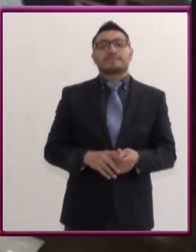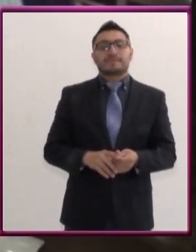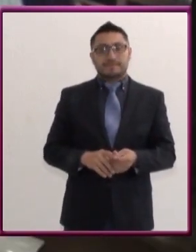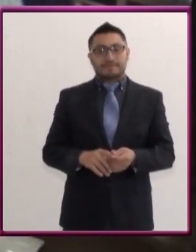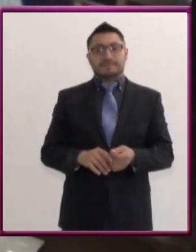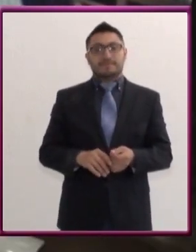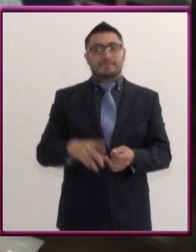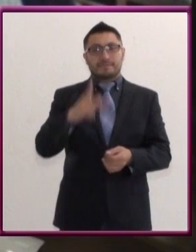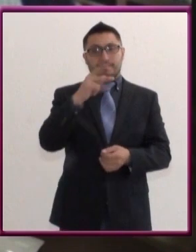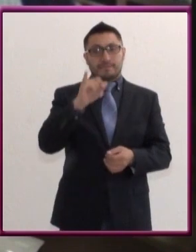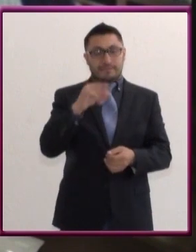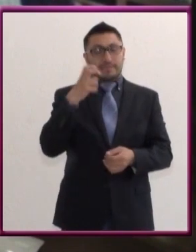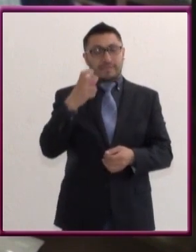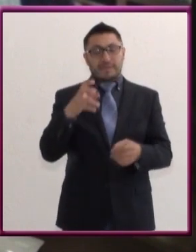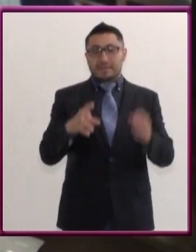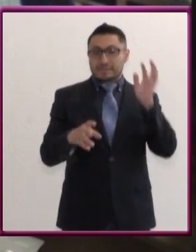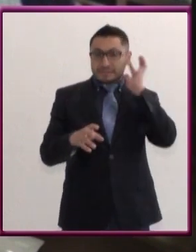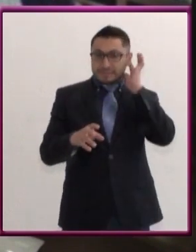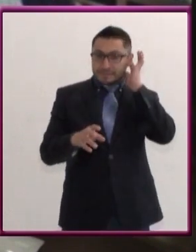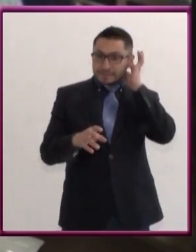ha